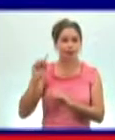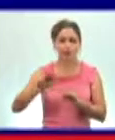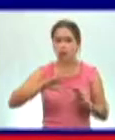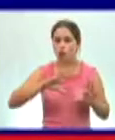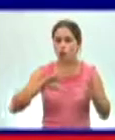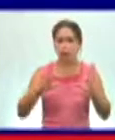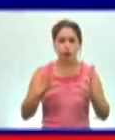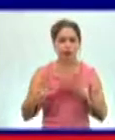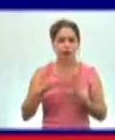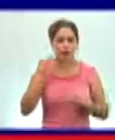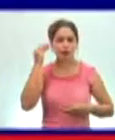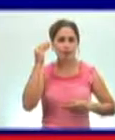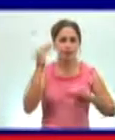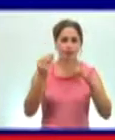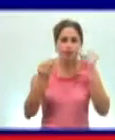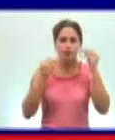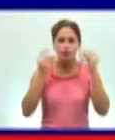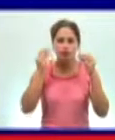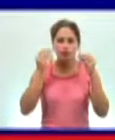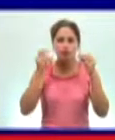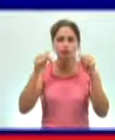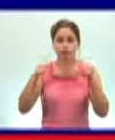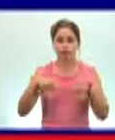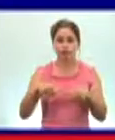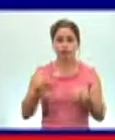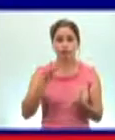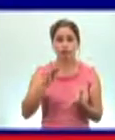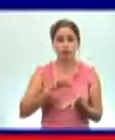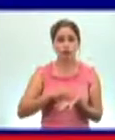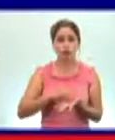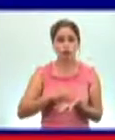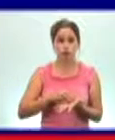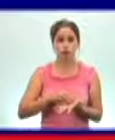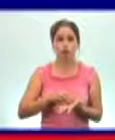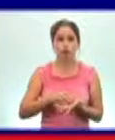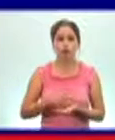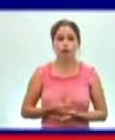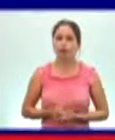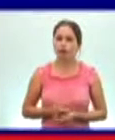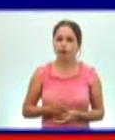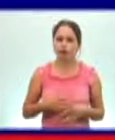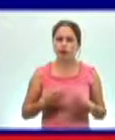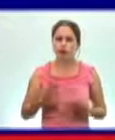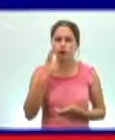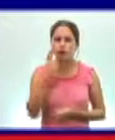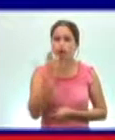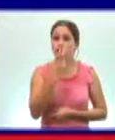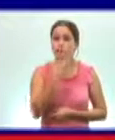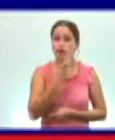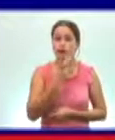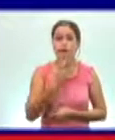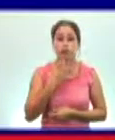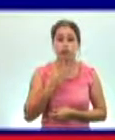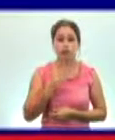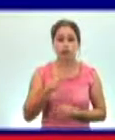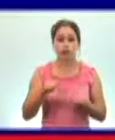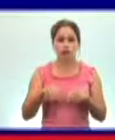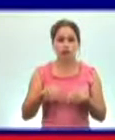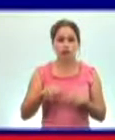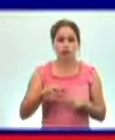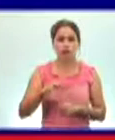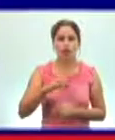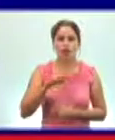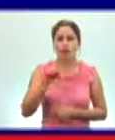su expresión y con sus aportes legada a la posteridad. Es decir, José Martí es exponente de las ideas de